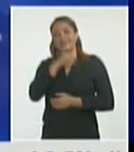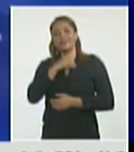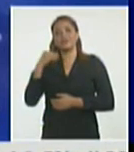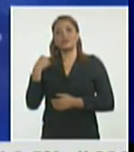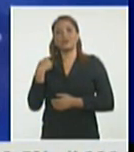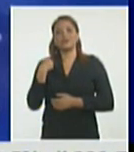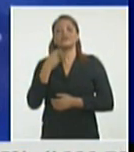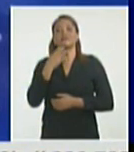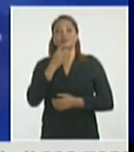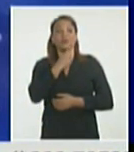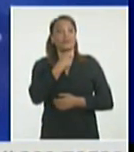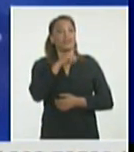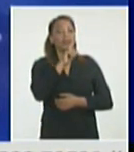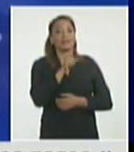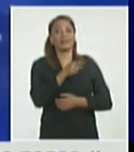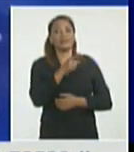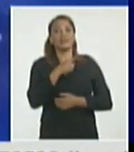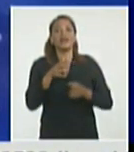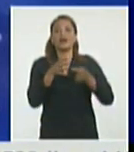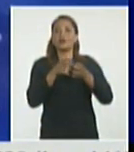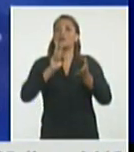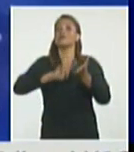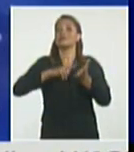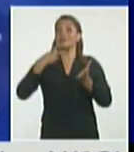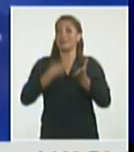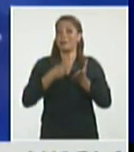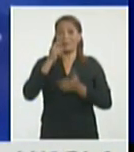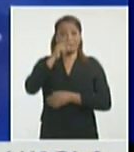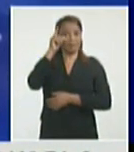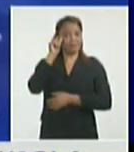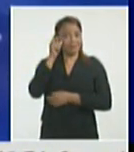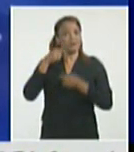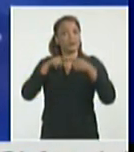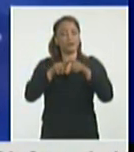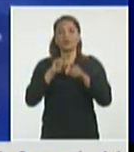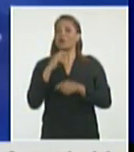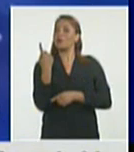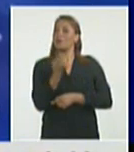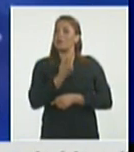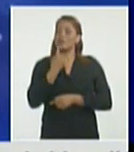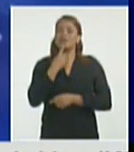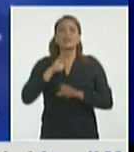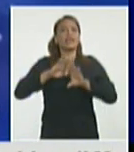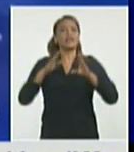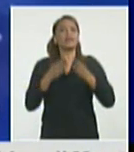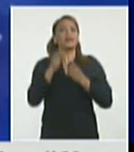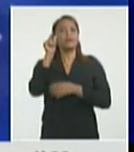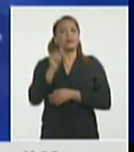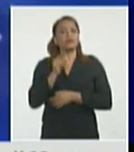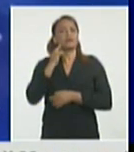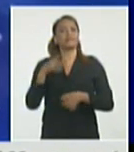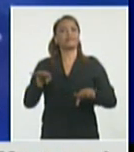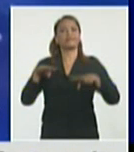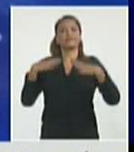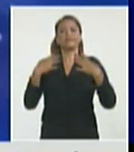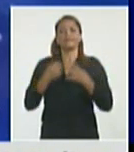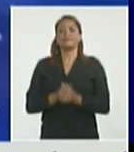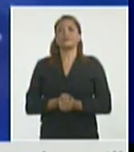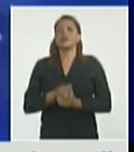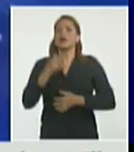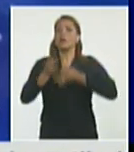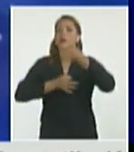equipo que nos acompaña, Marileymi, que está con nosotros hoy, y todas las personas que escuchan la información. Como dijiste, es